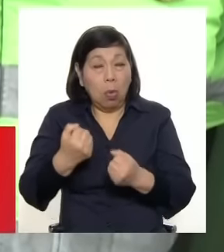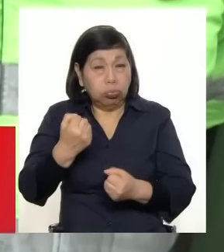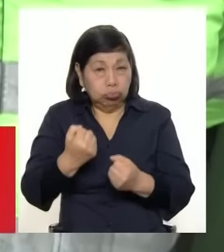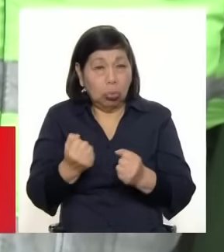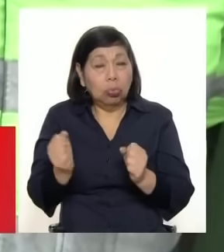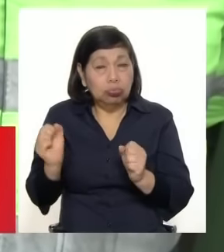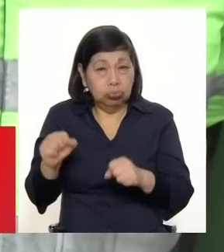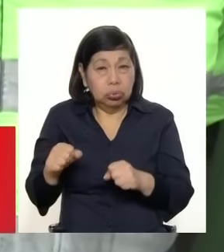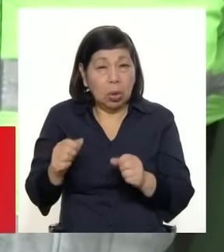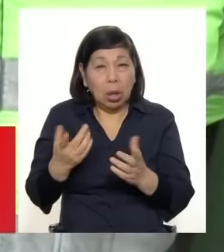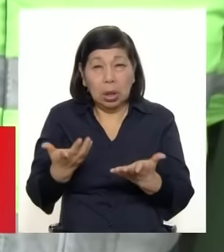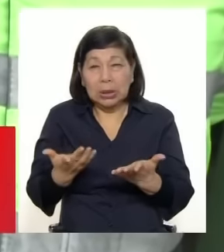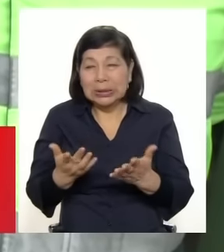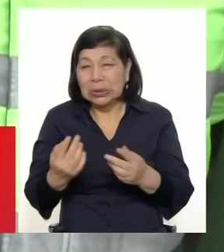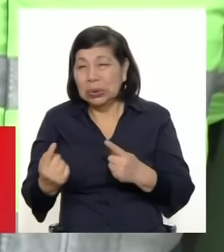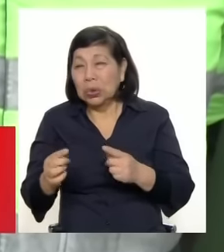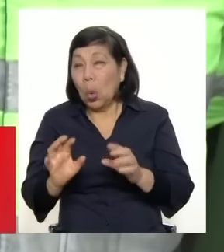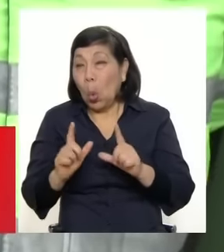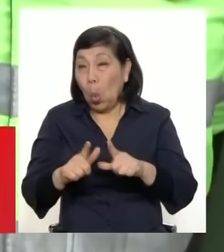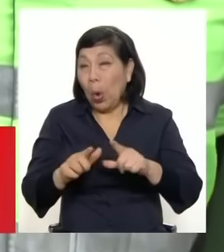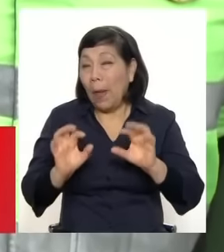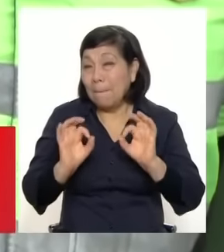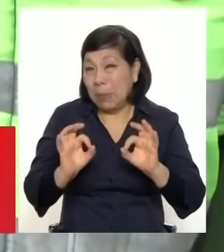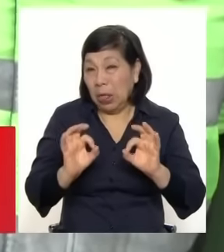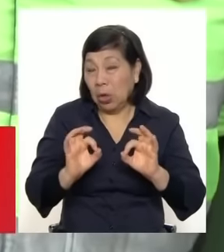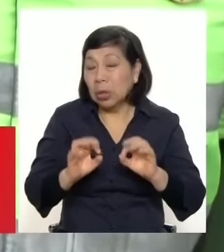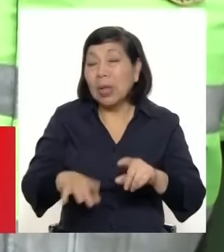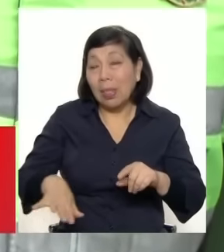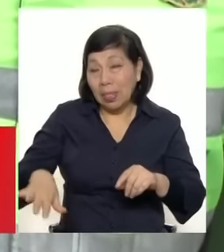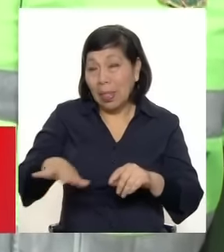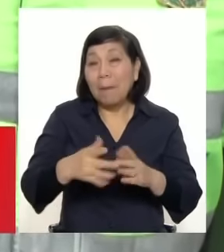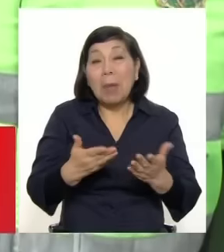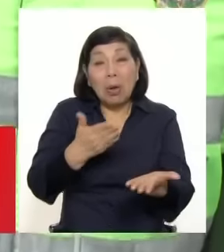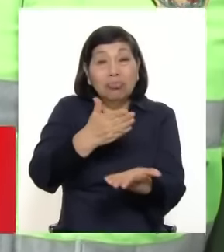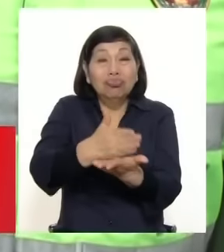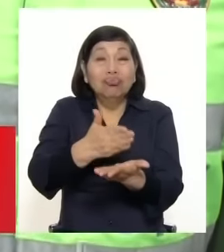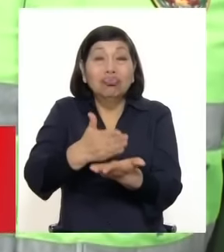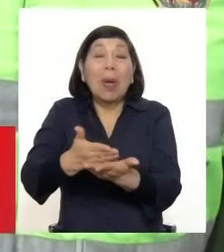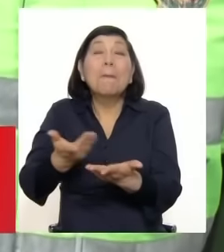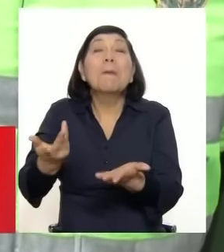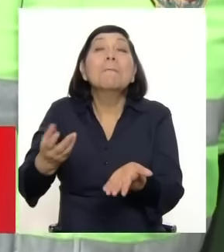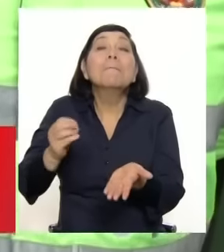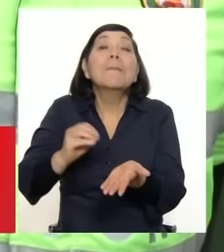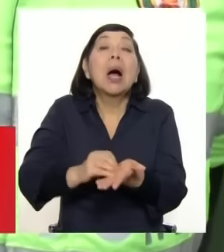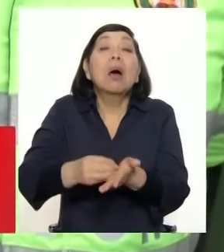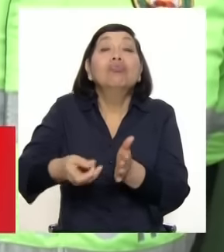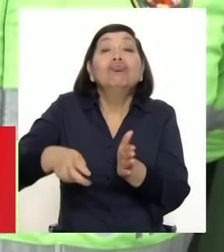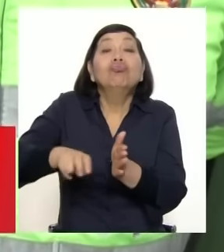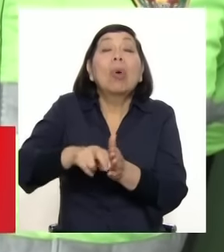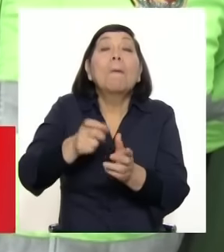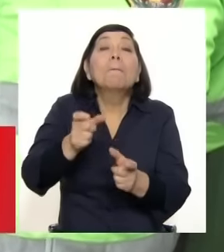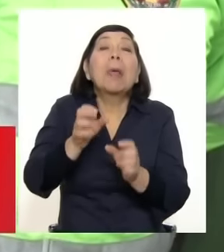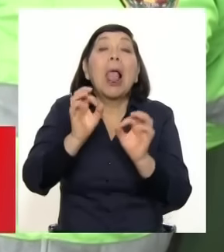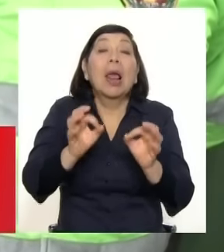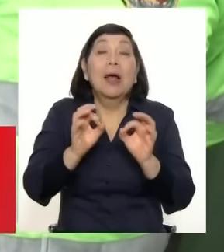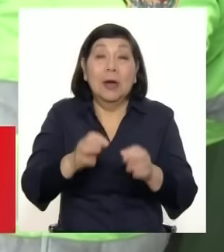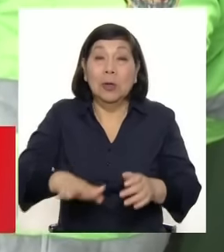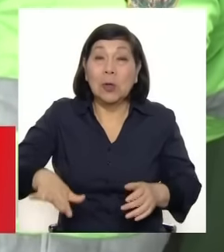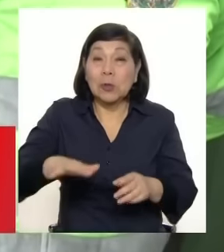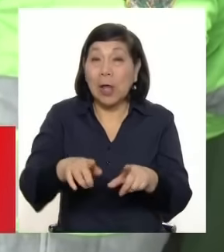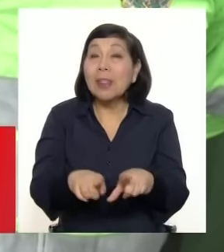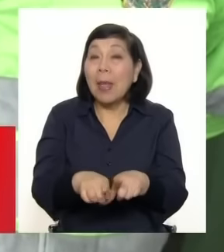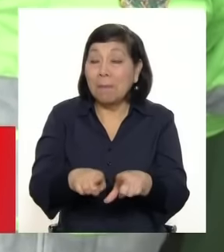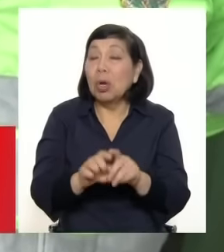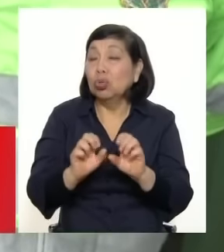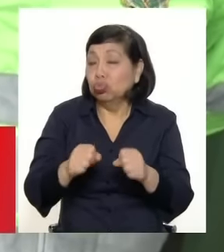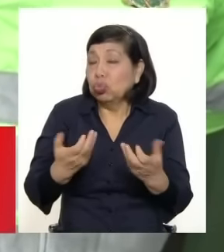que han generado puntos negros o zonas negras y que también paraderos de mayor incidencia de este accionar delictivo. Asimismo, también se